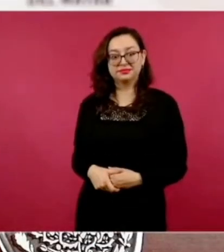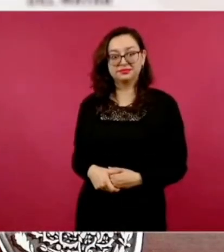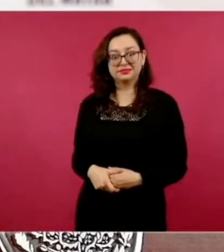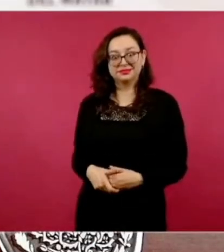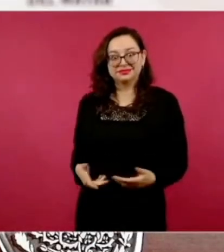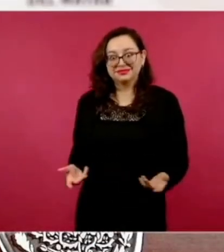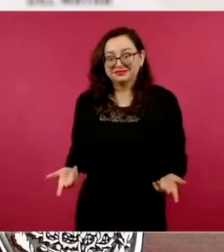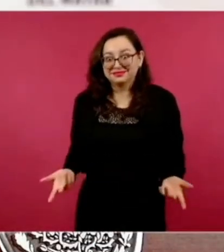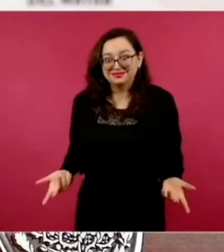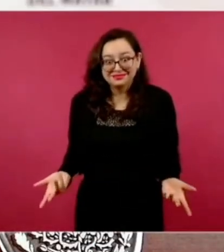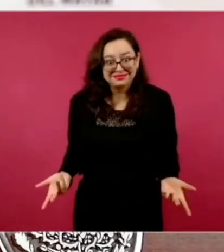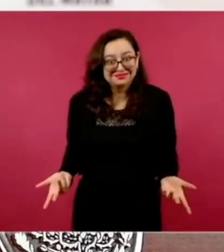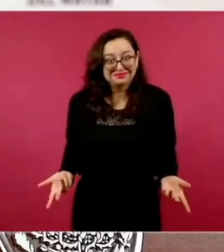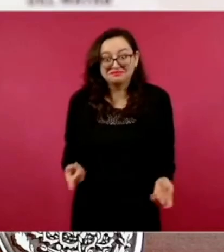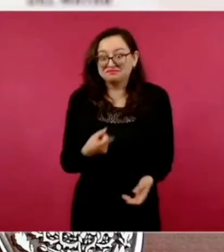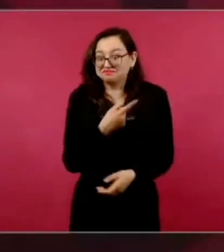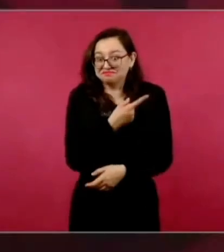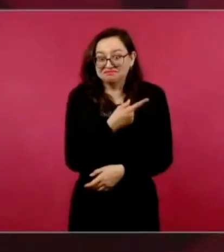Está bien.